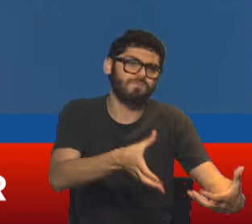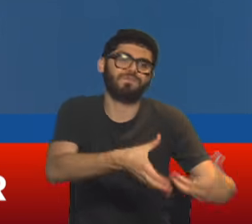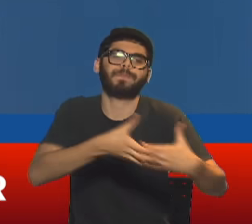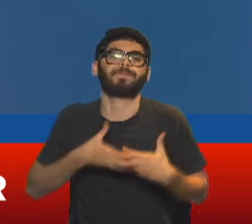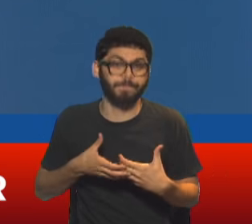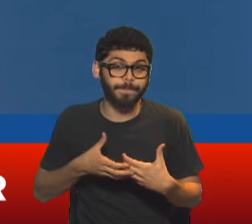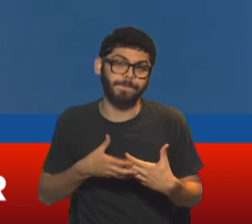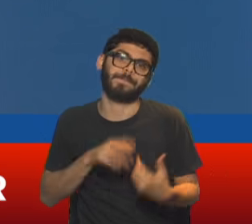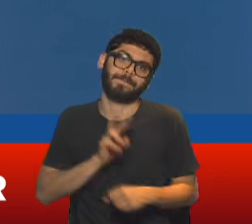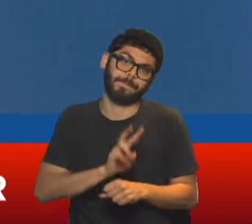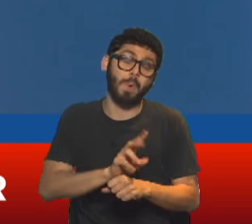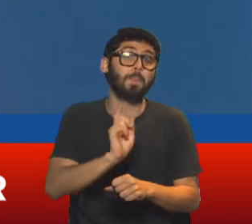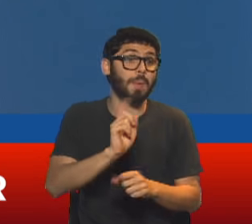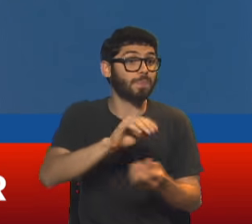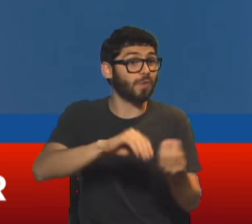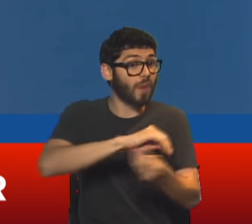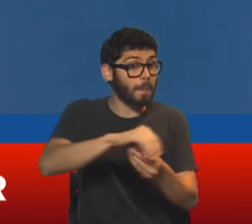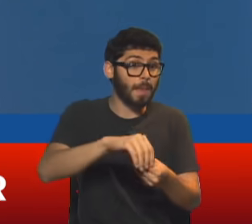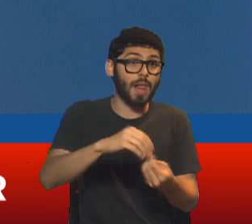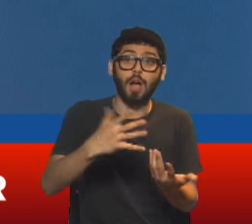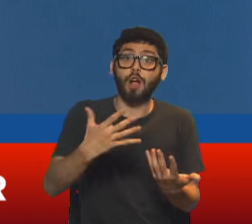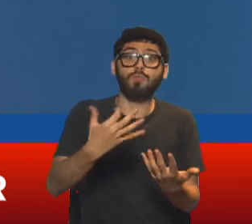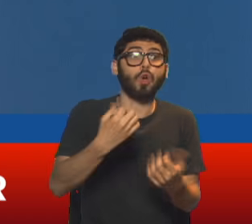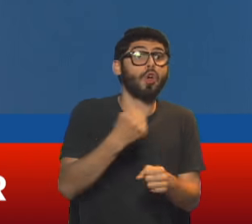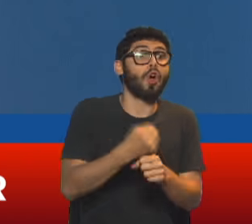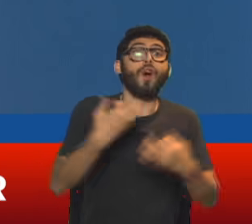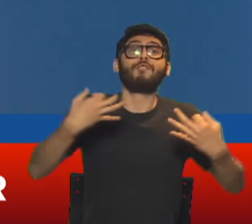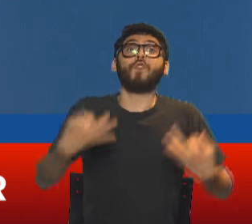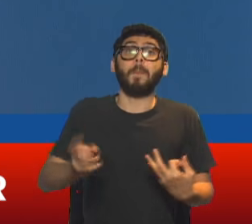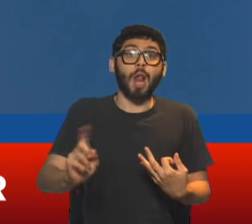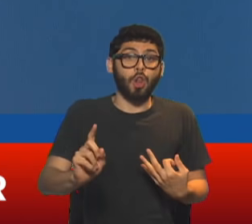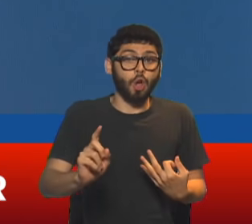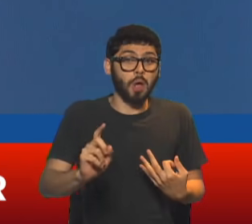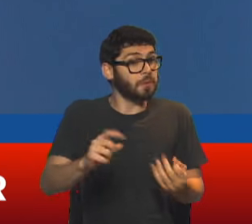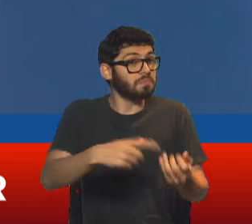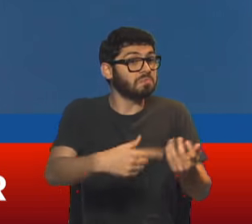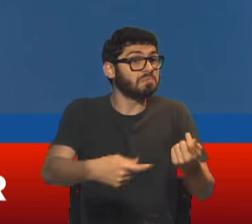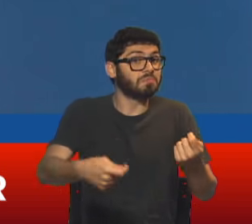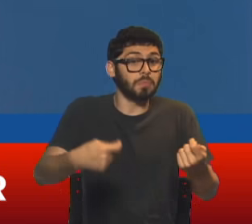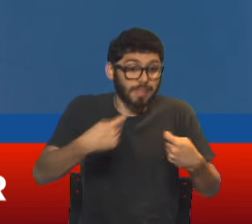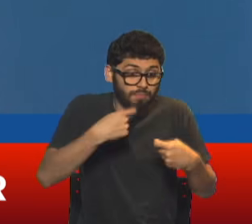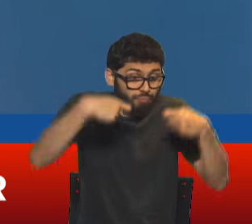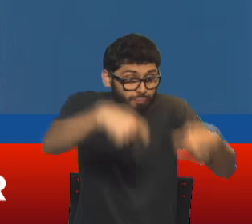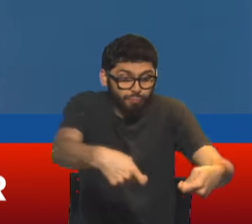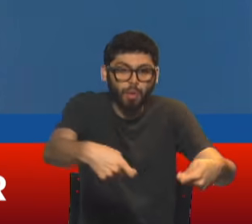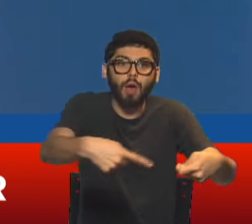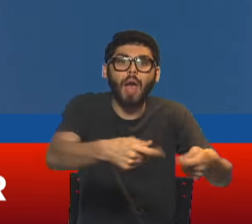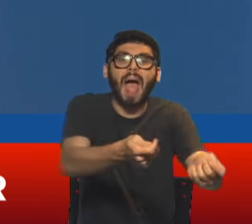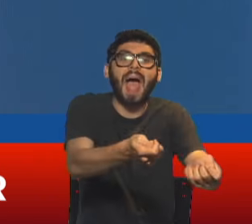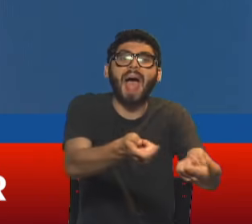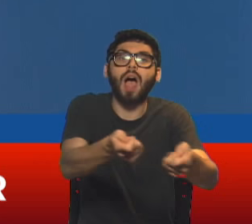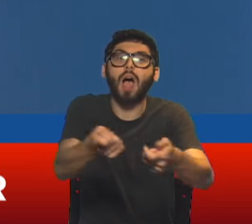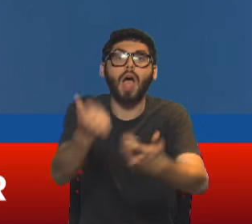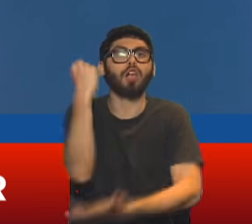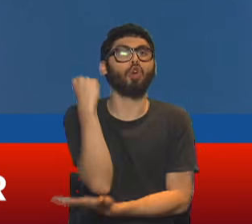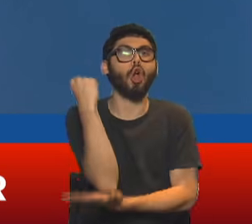dinero que va a las familias que no tienen ingresos formales es dinero que queda en la economía y que pone en marcha las economías regionales